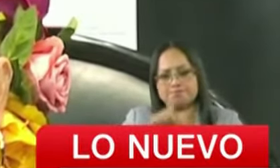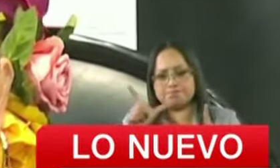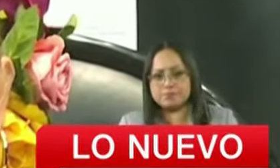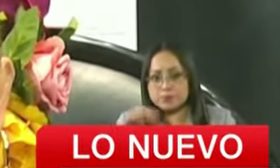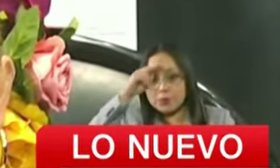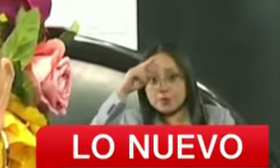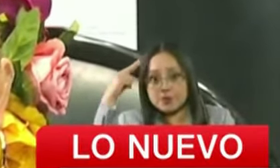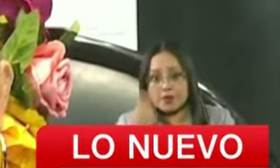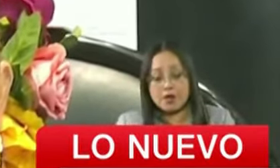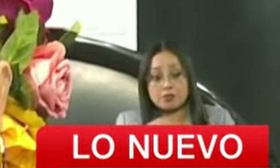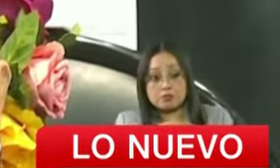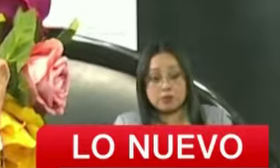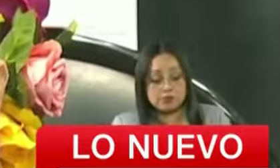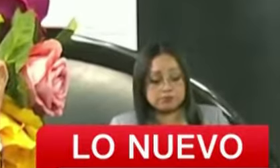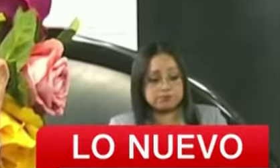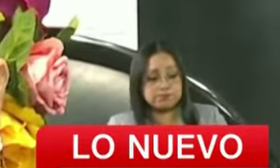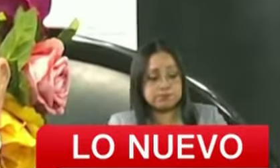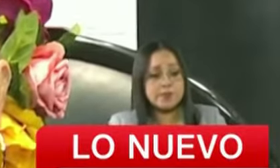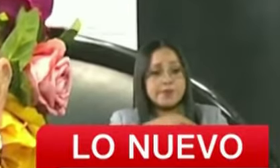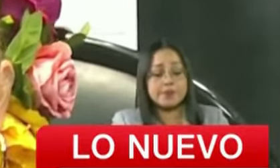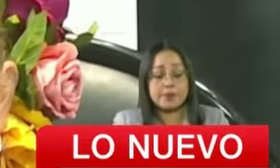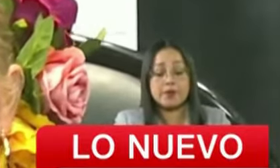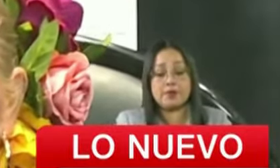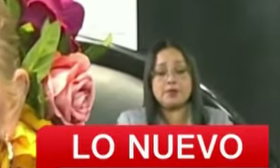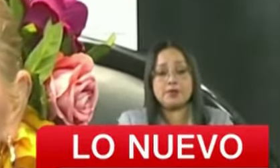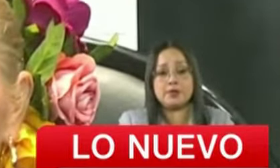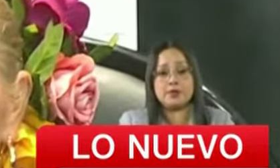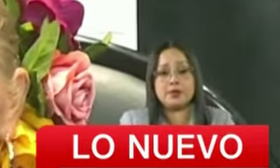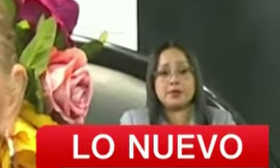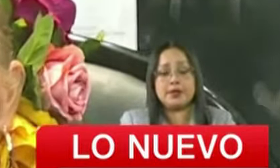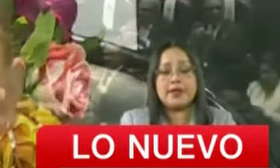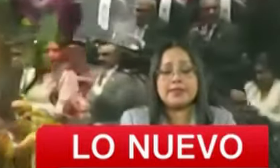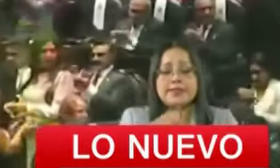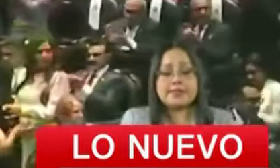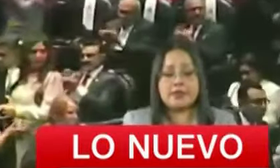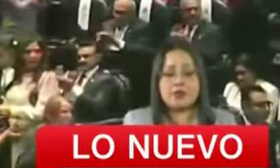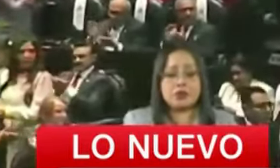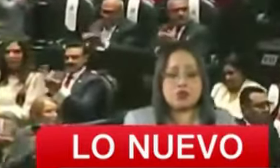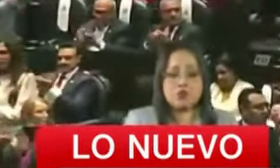que desempeñe el cargo del